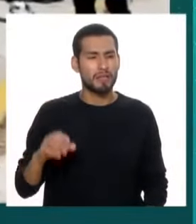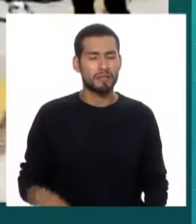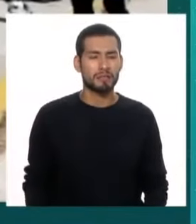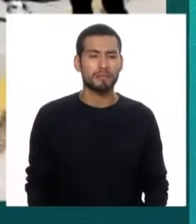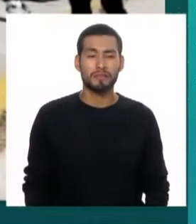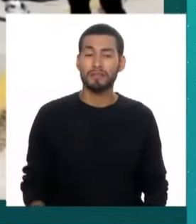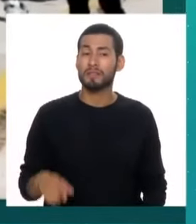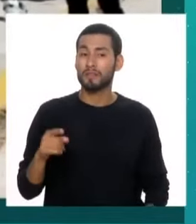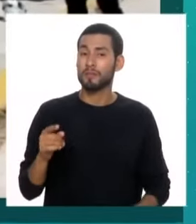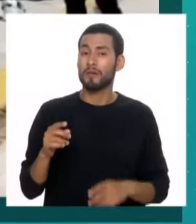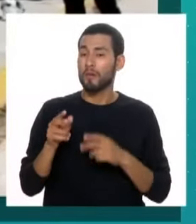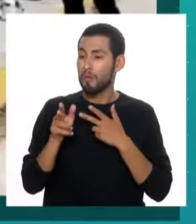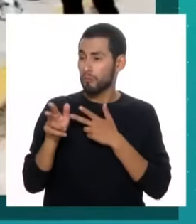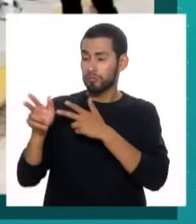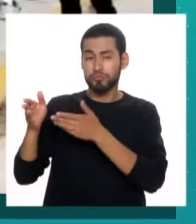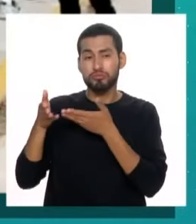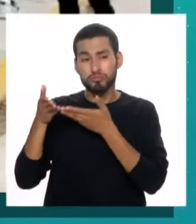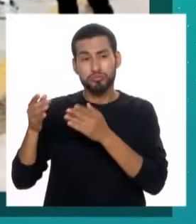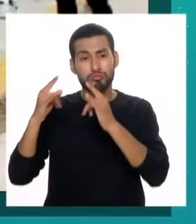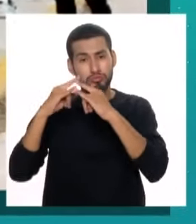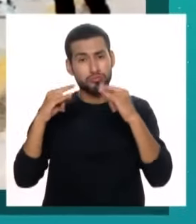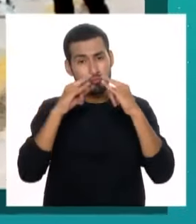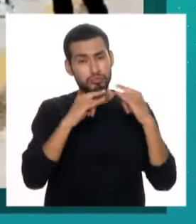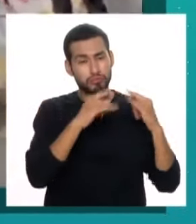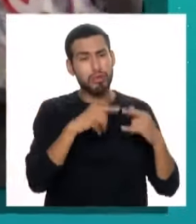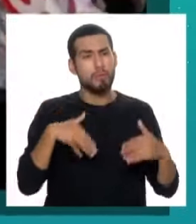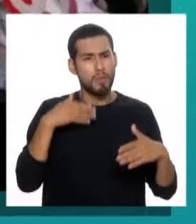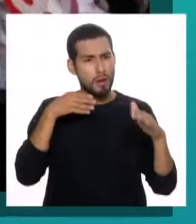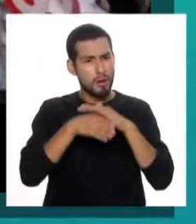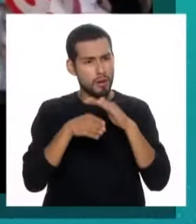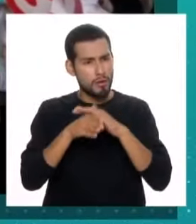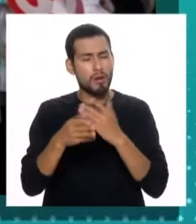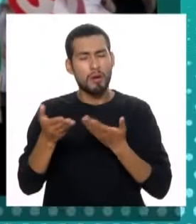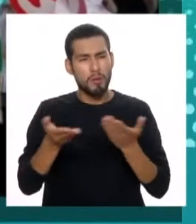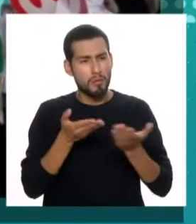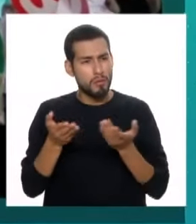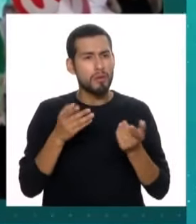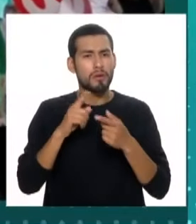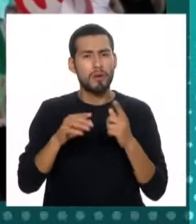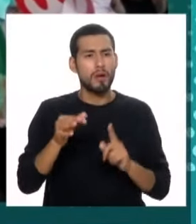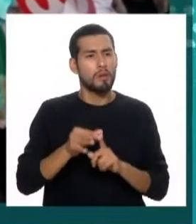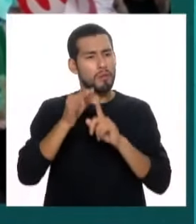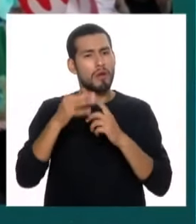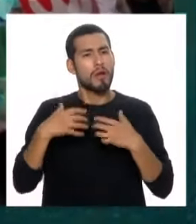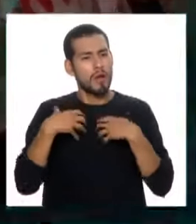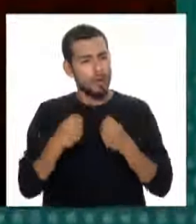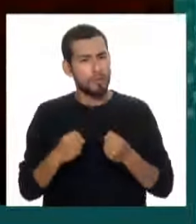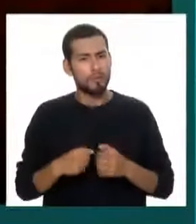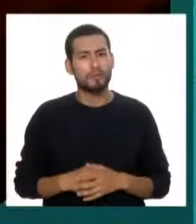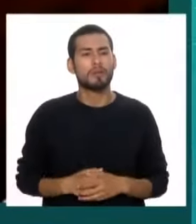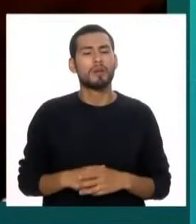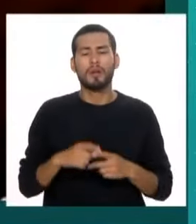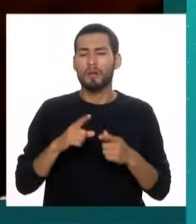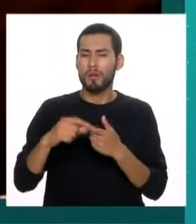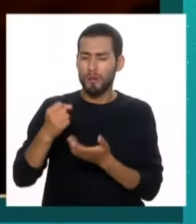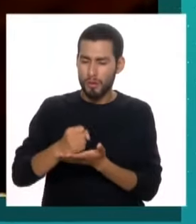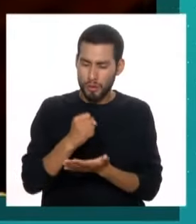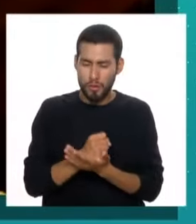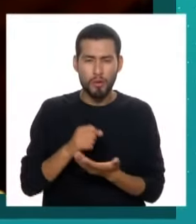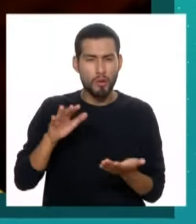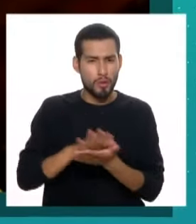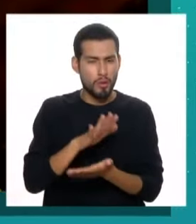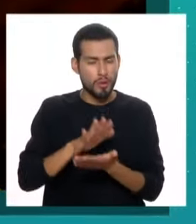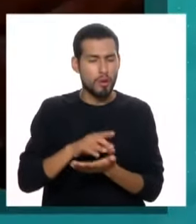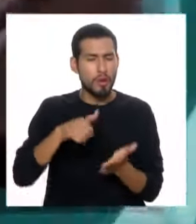Durante la caravana, las personas accederán de manera gratuita a servicios especializados de salud, trámites de documento